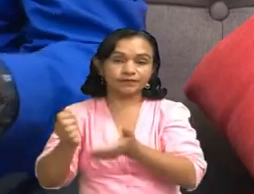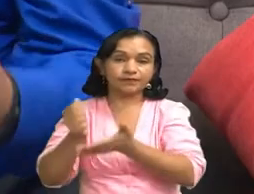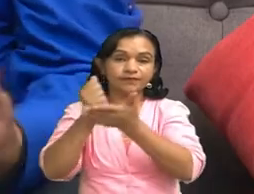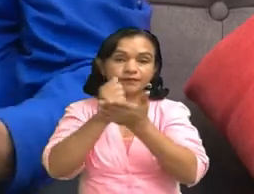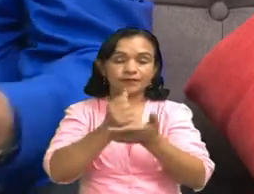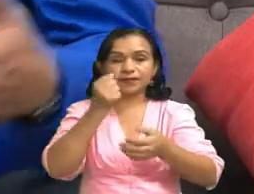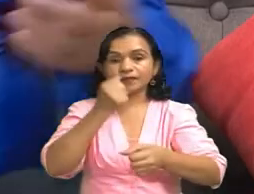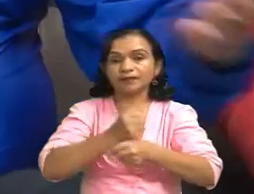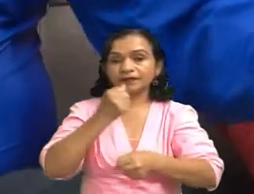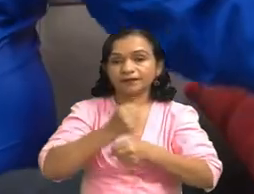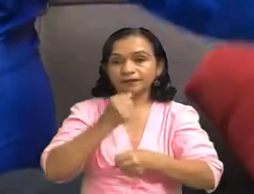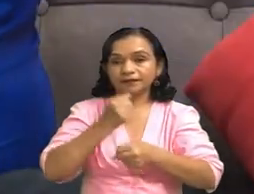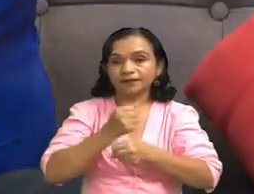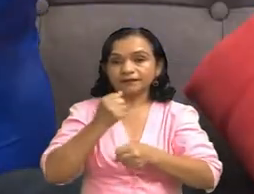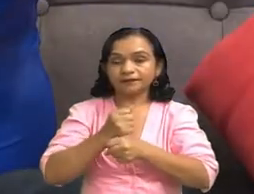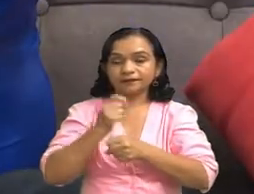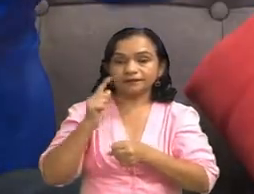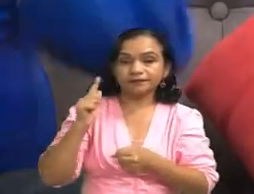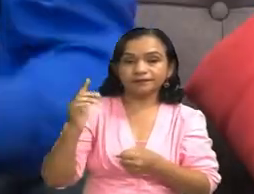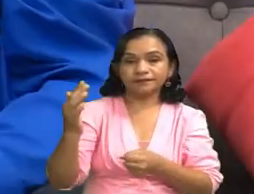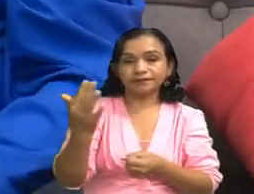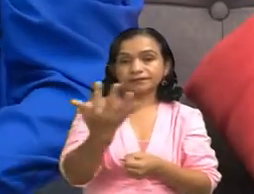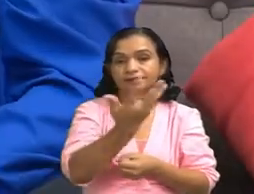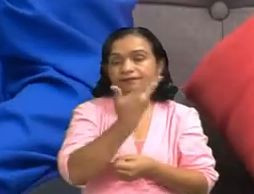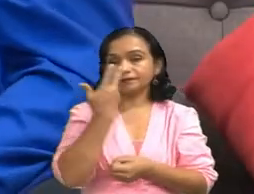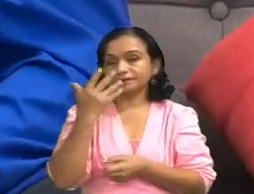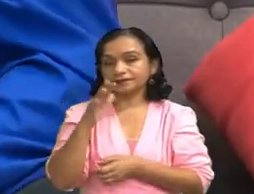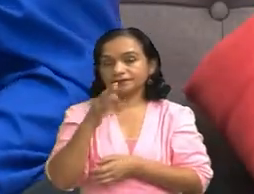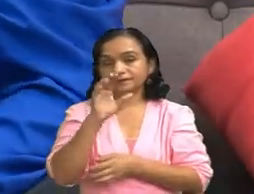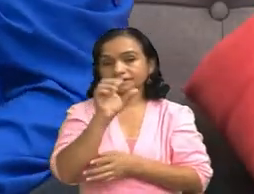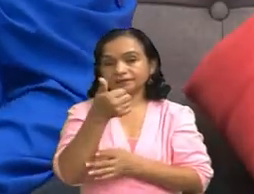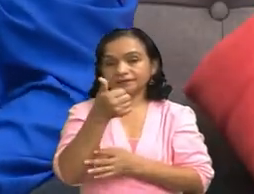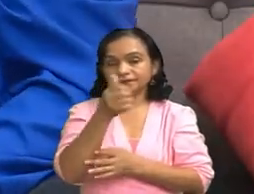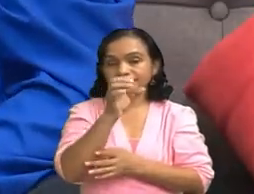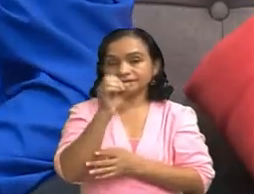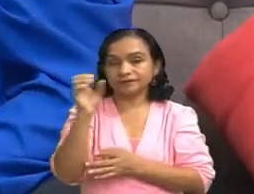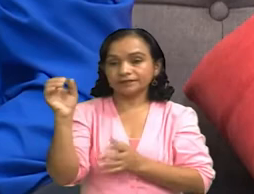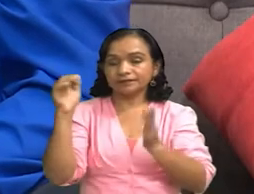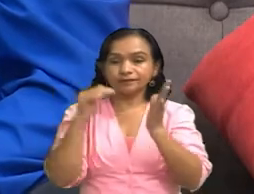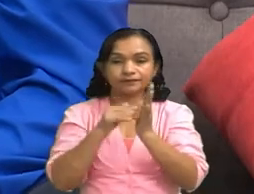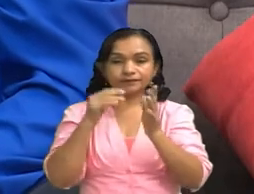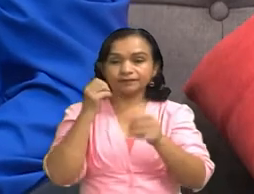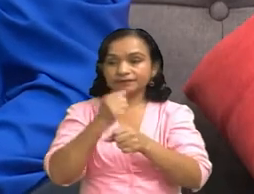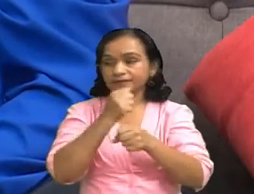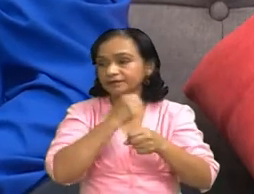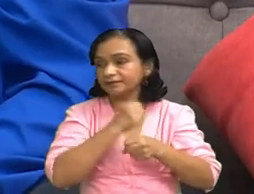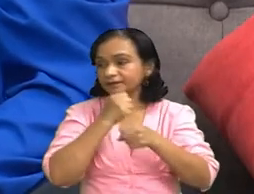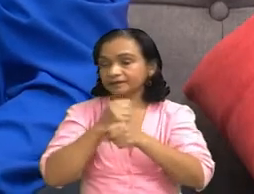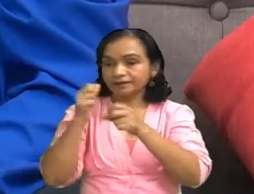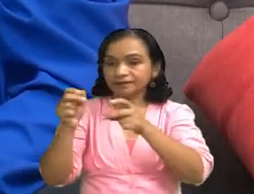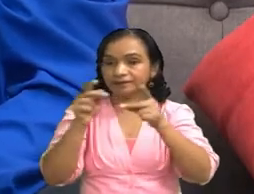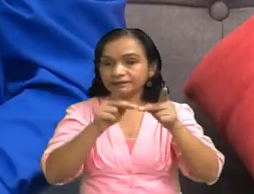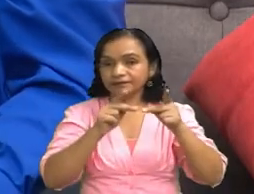Un trabajo en total de la línea ganadera de 600 mil trabajadores en este país.